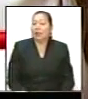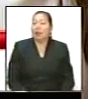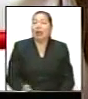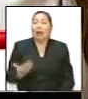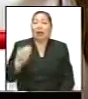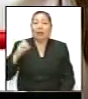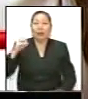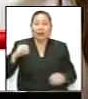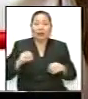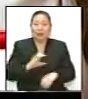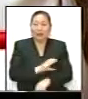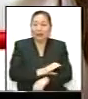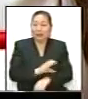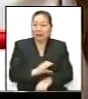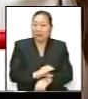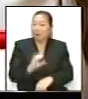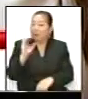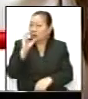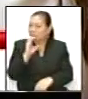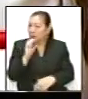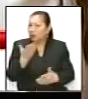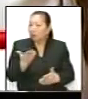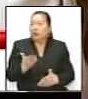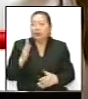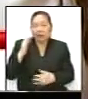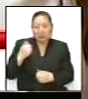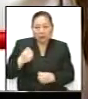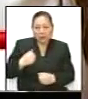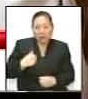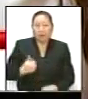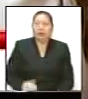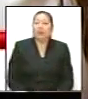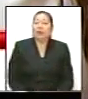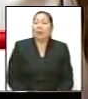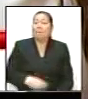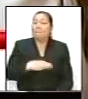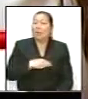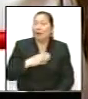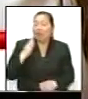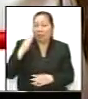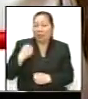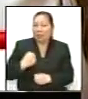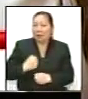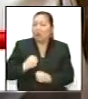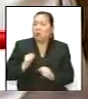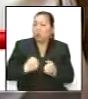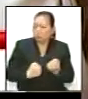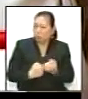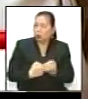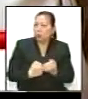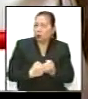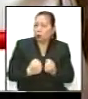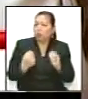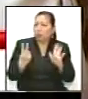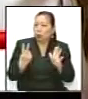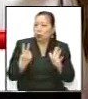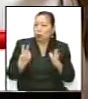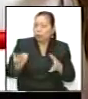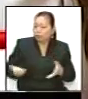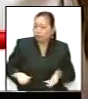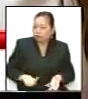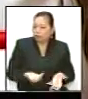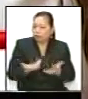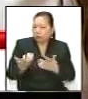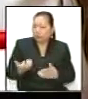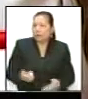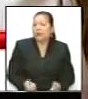el fenómeno del Niño, buscar al comandante general del ejército, al ministro de defensa, y nos apoyó con 7 máquinas. O sea, los